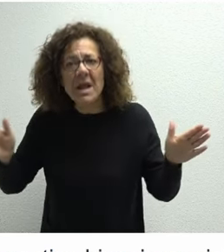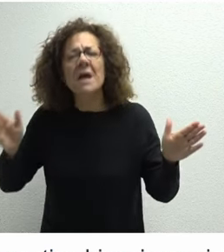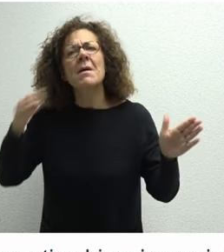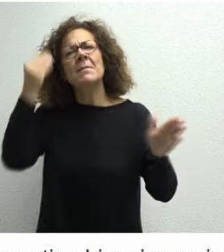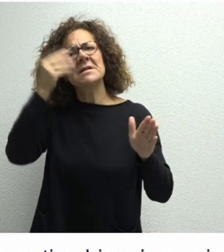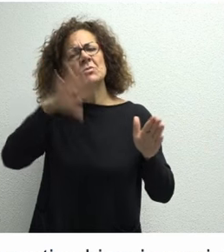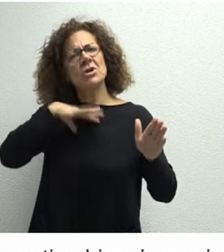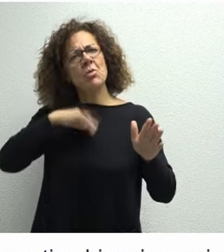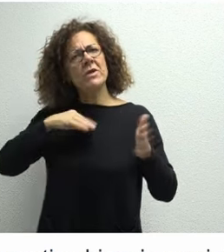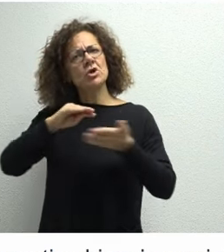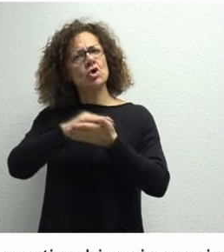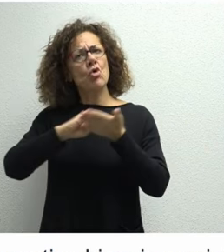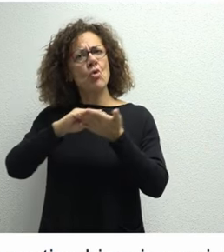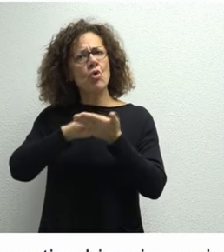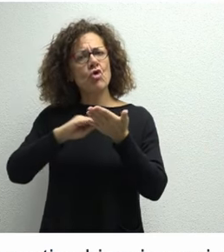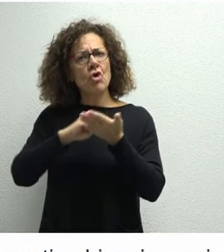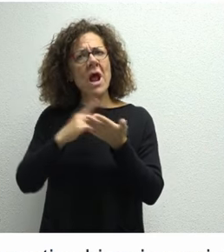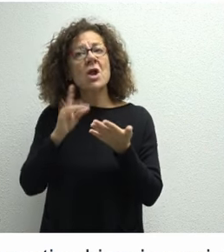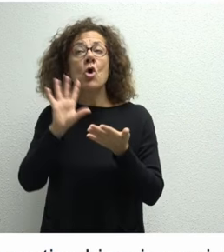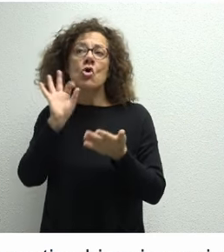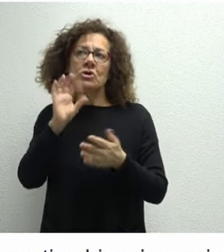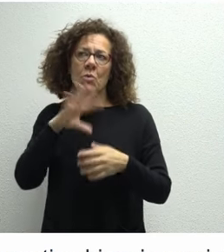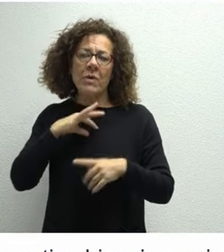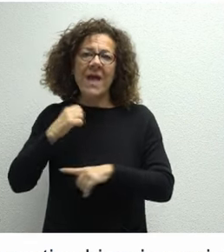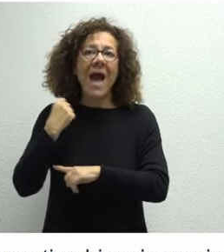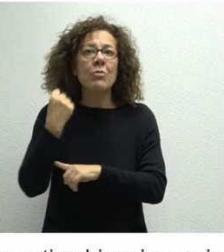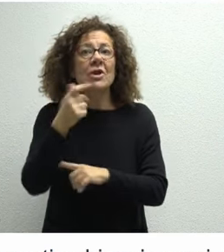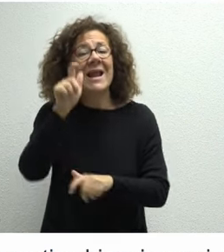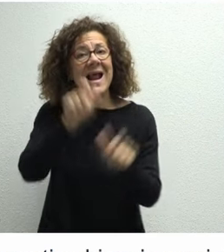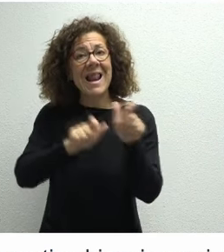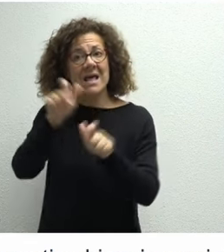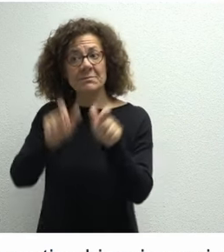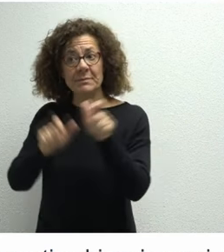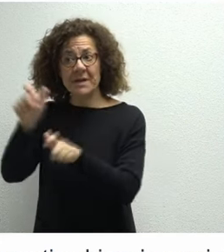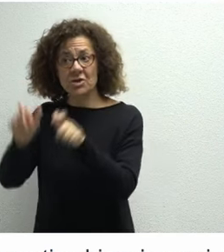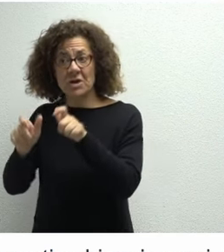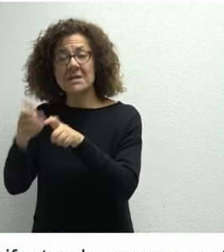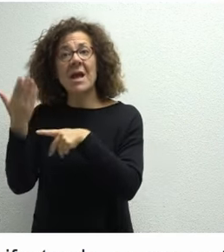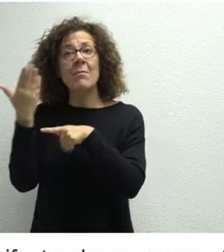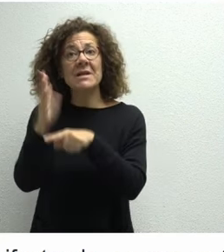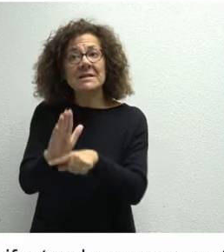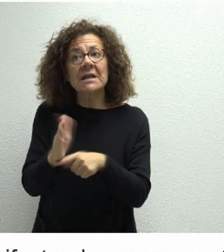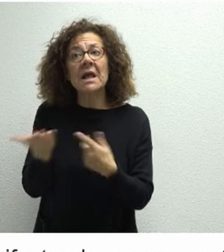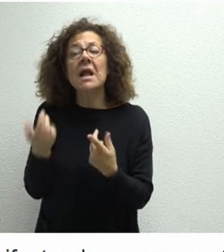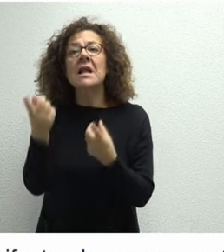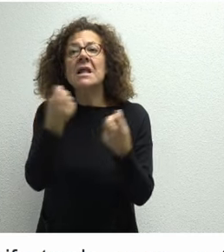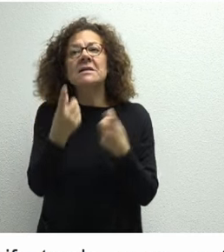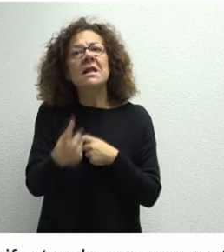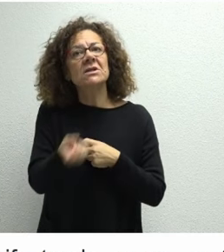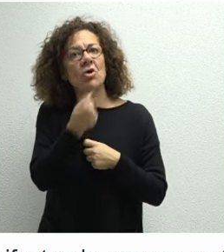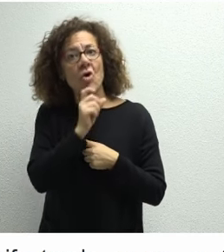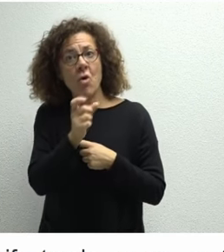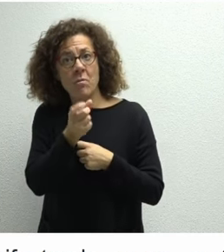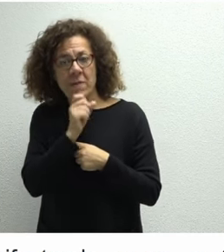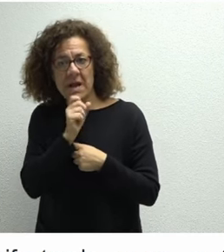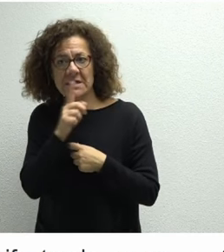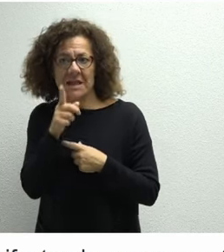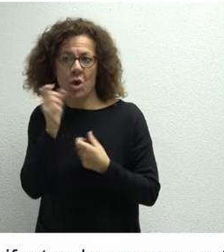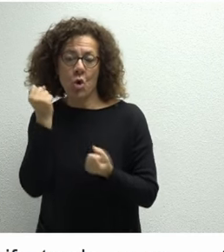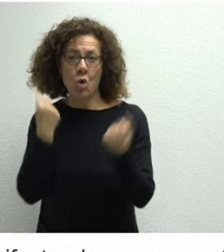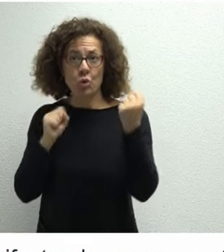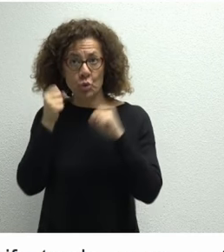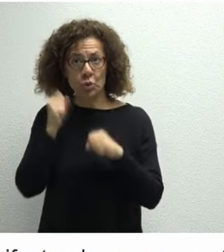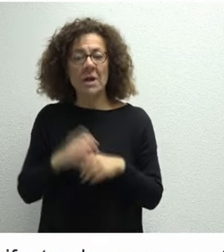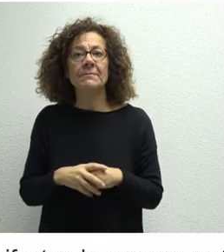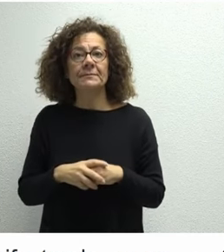solucionar eh o se puede apoyar a las personas que presentan pues bueno necesidades complejas de